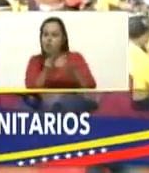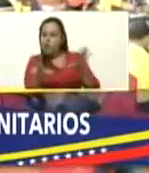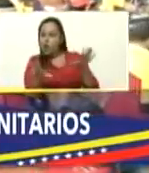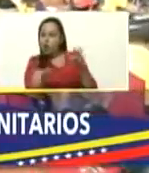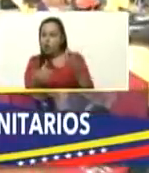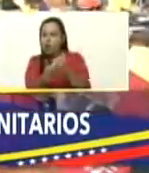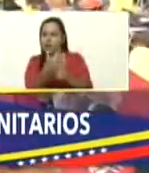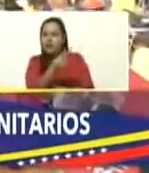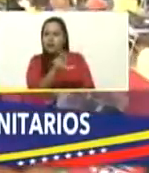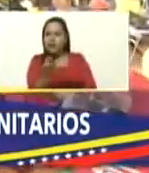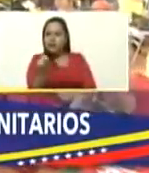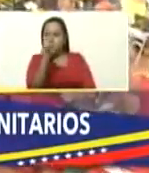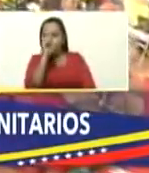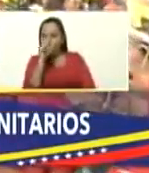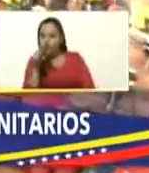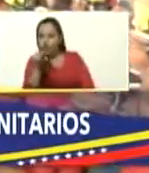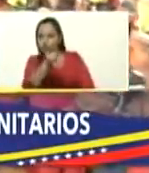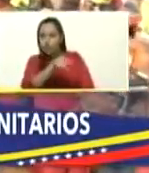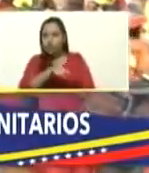30 años.